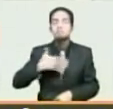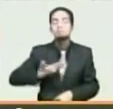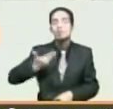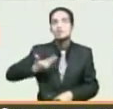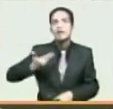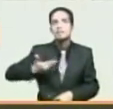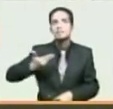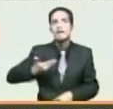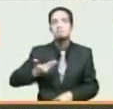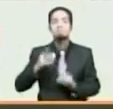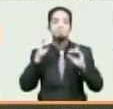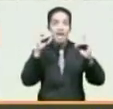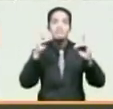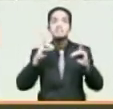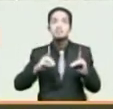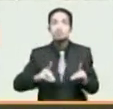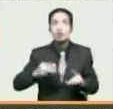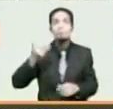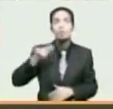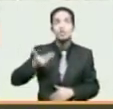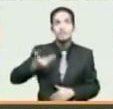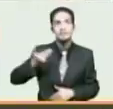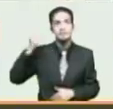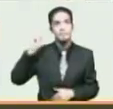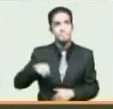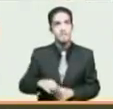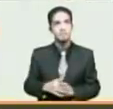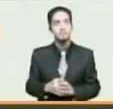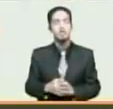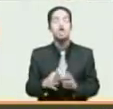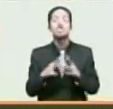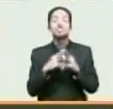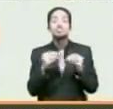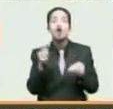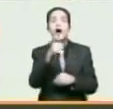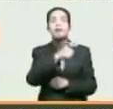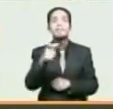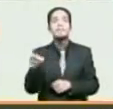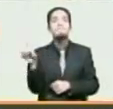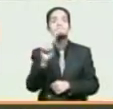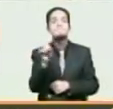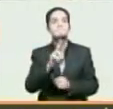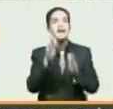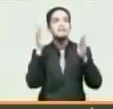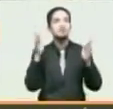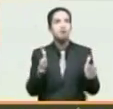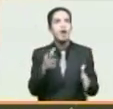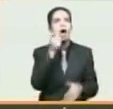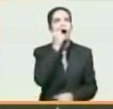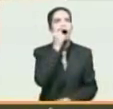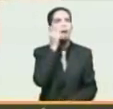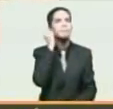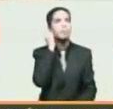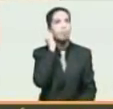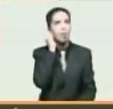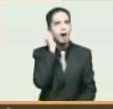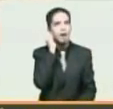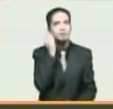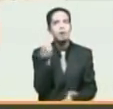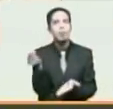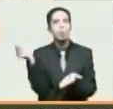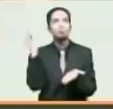también históricas, donde todos los venezolanos y todas las venezolanas estamos